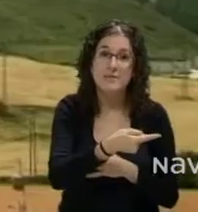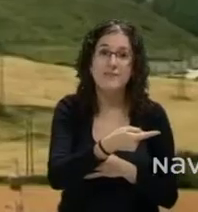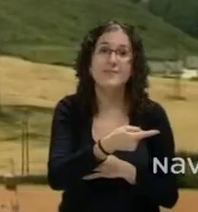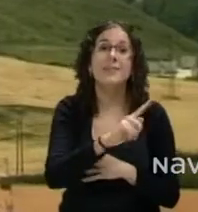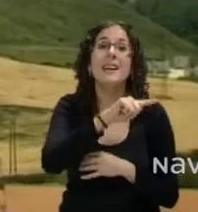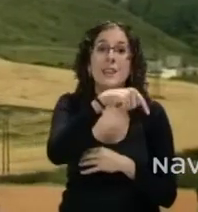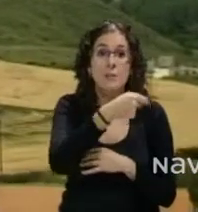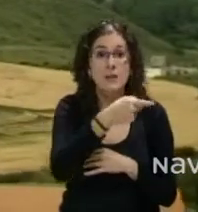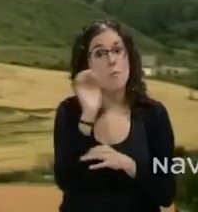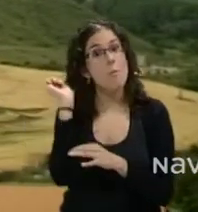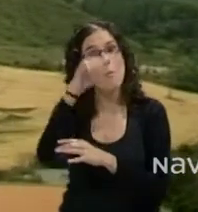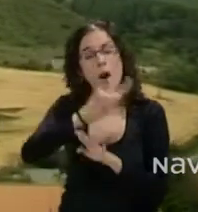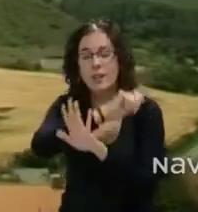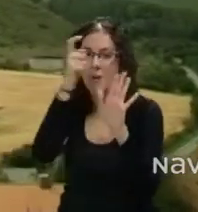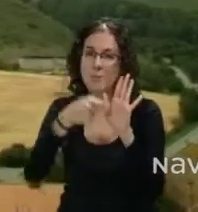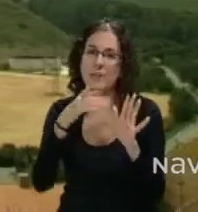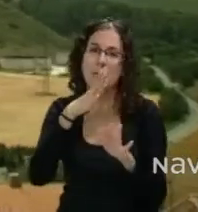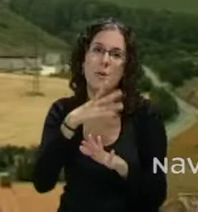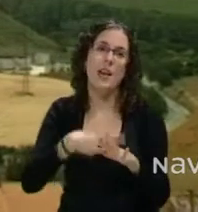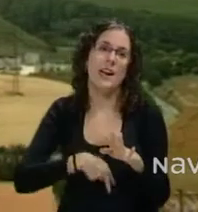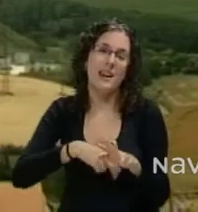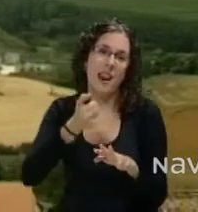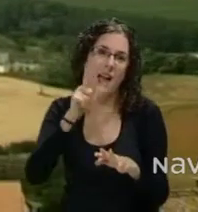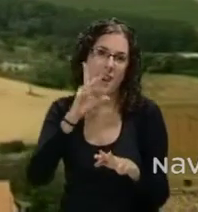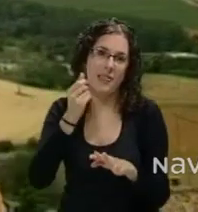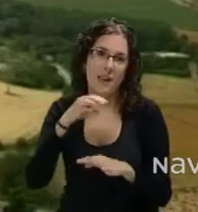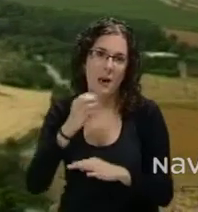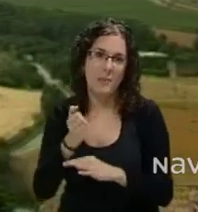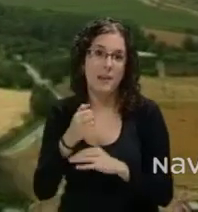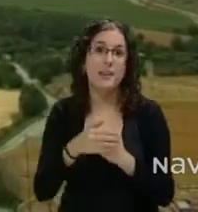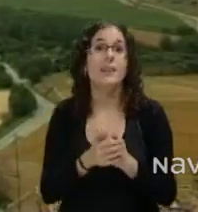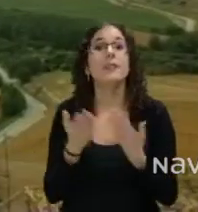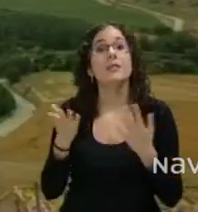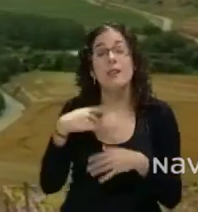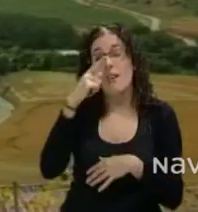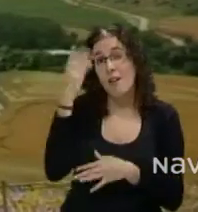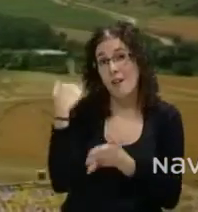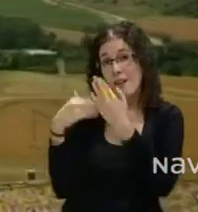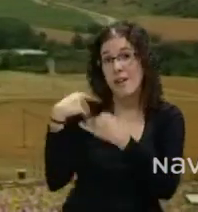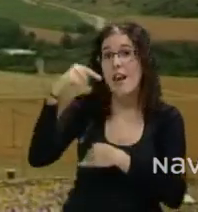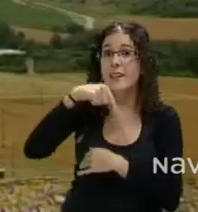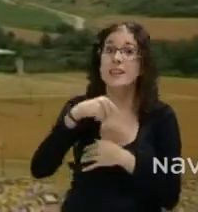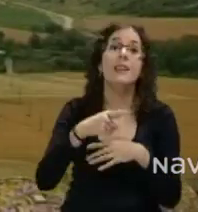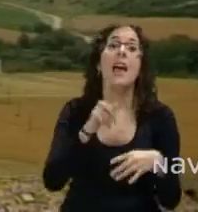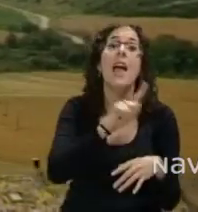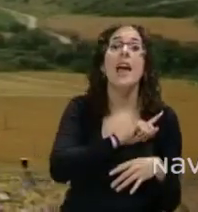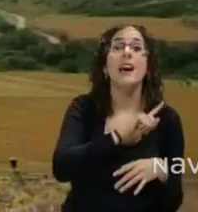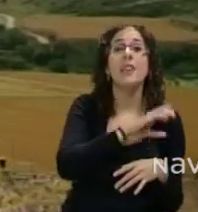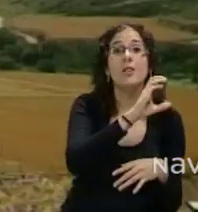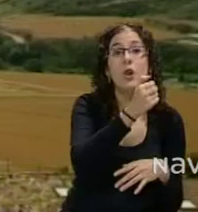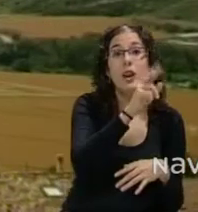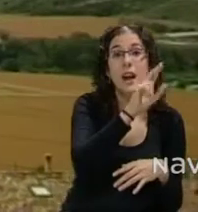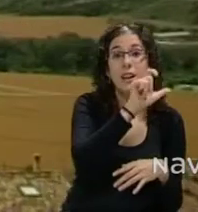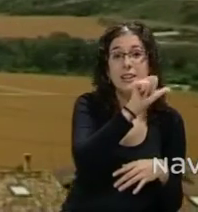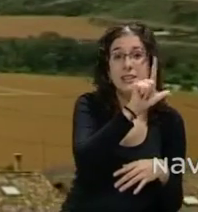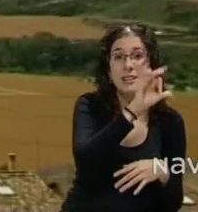general Aldama. Bueno, pues en la Primera Guerra Carlista, el 16 de julio de 1835, se enfrentó el ejército carlista contra los liberales, 25.000